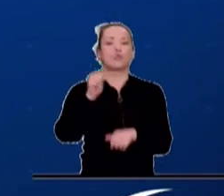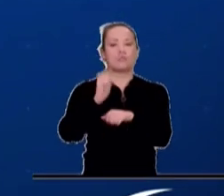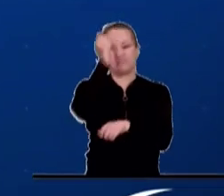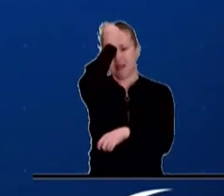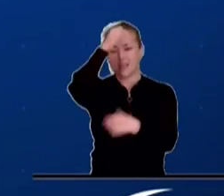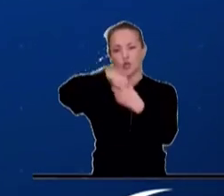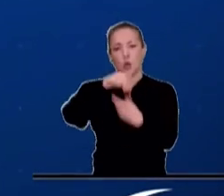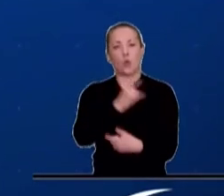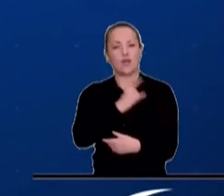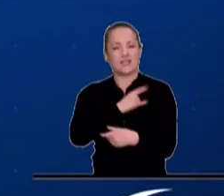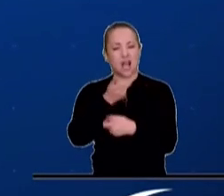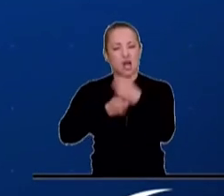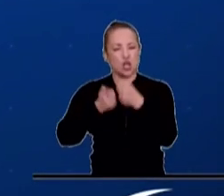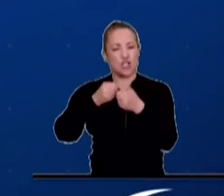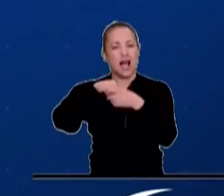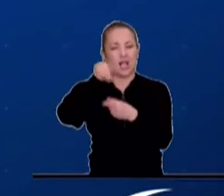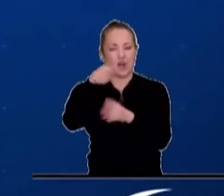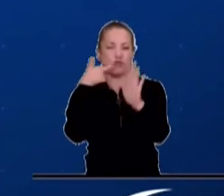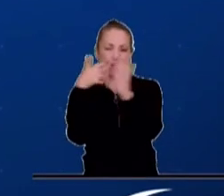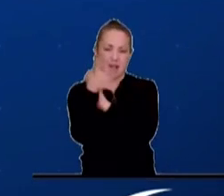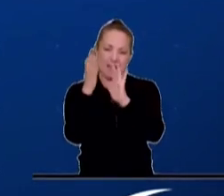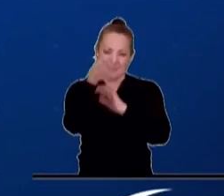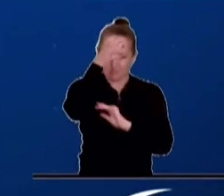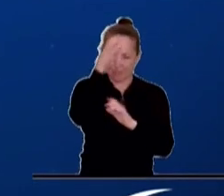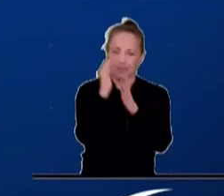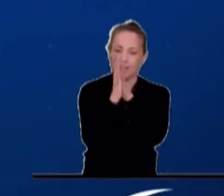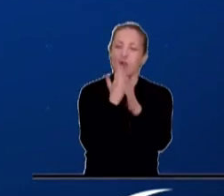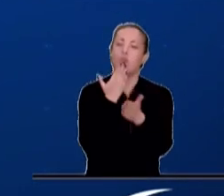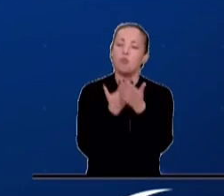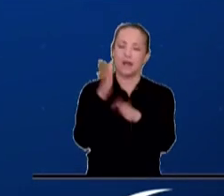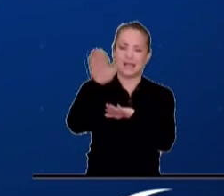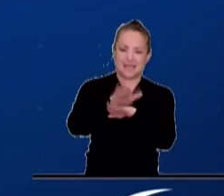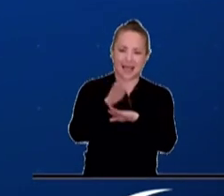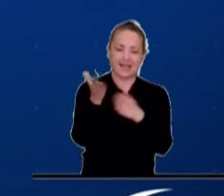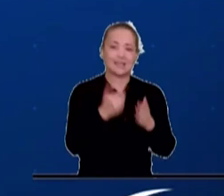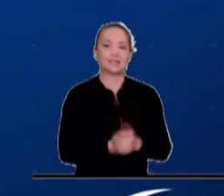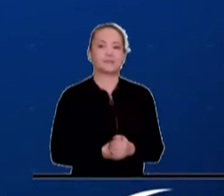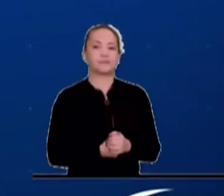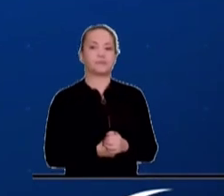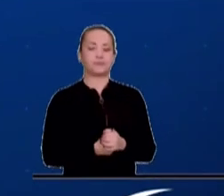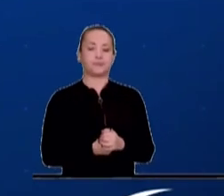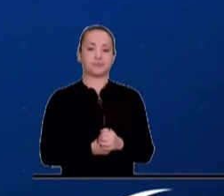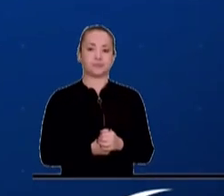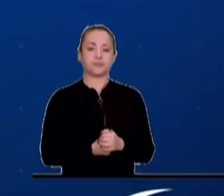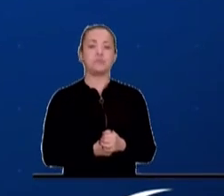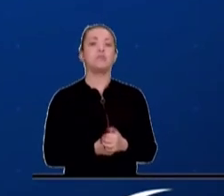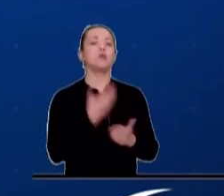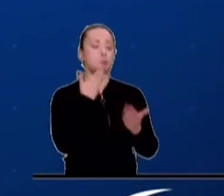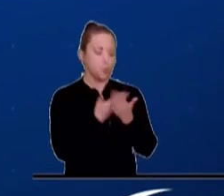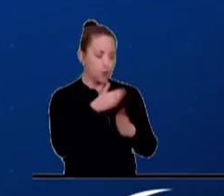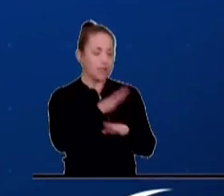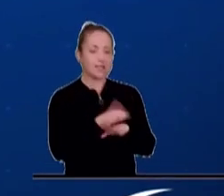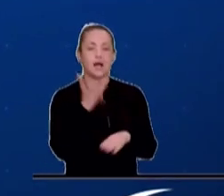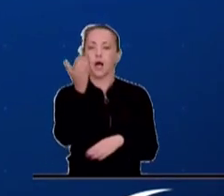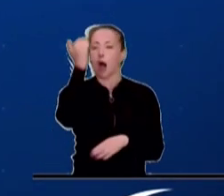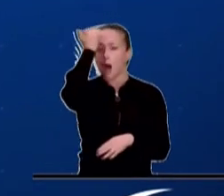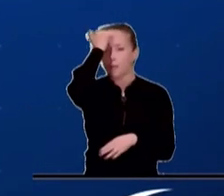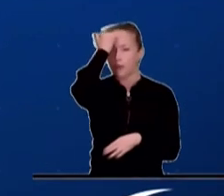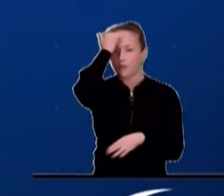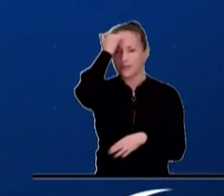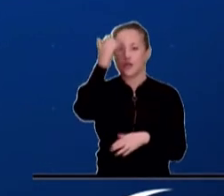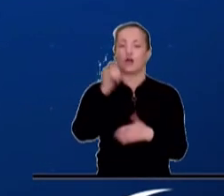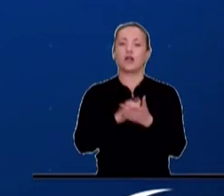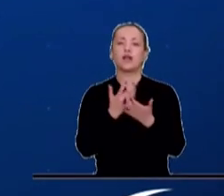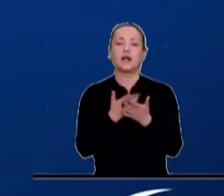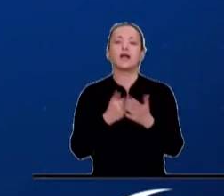de la Universidad del Rosario. Bienvenido, buenas tardes. Muy buenas tardes. Profesor, bueno, comencemos por